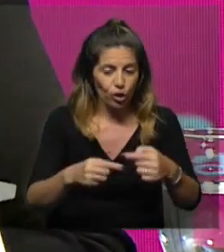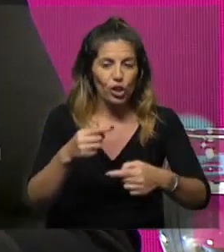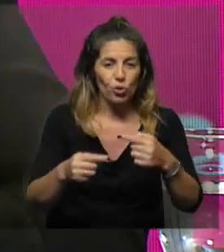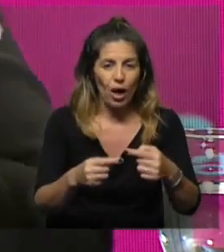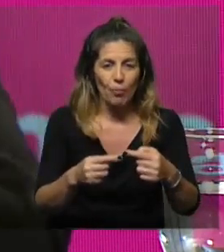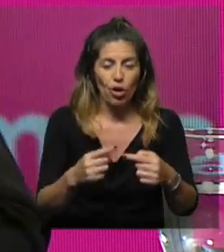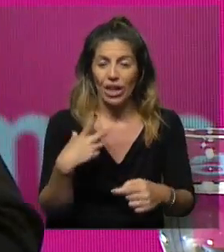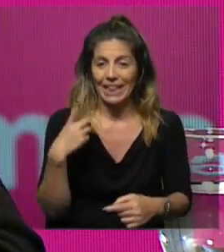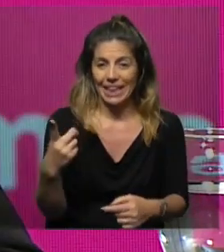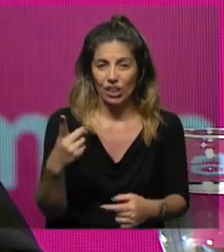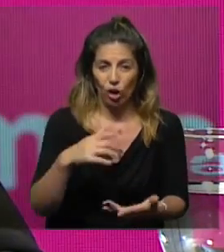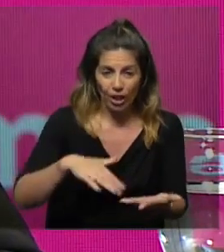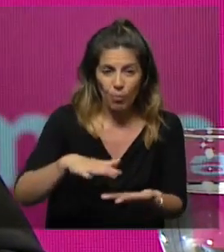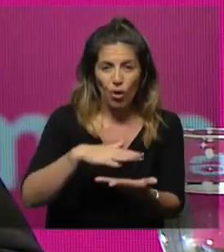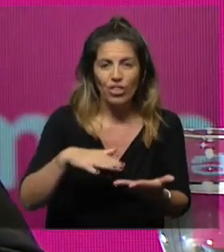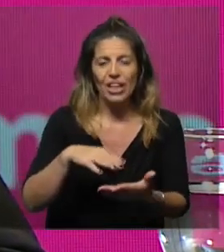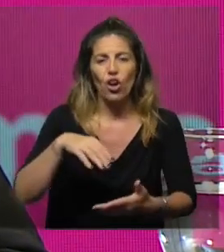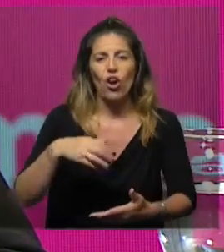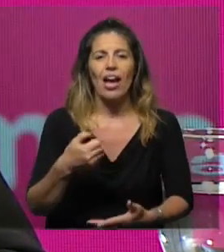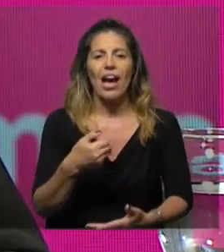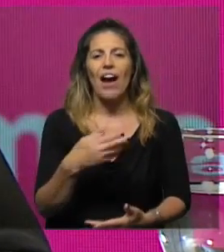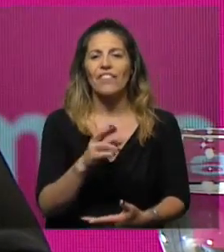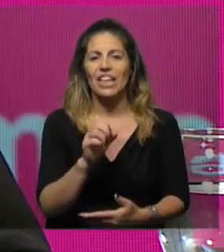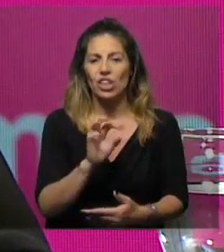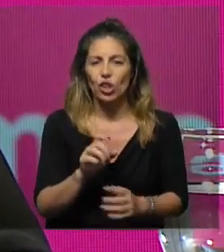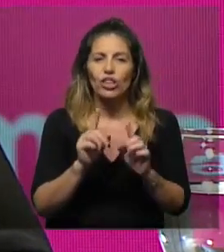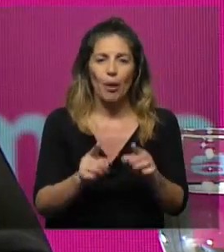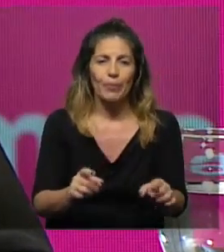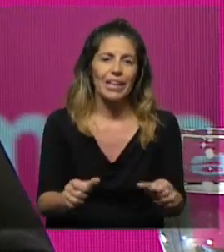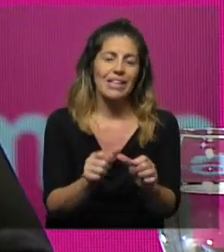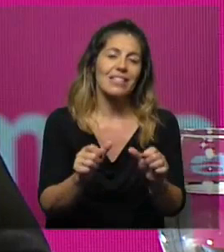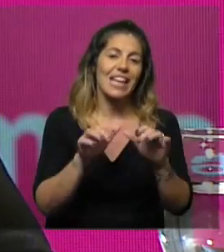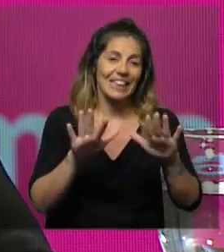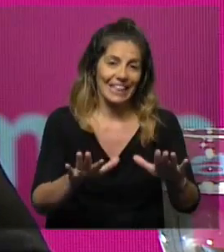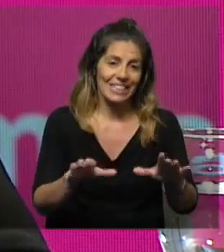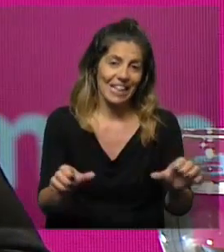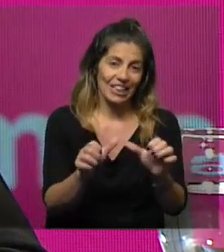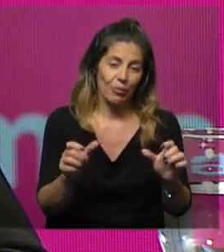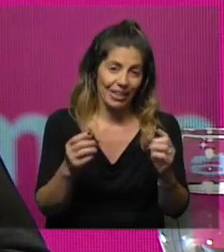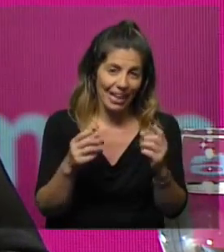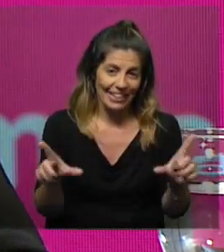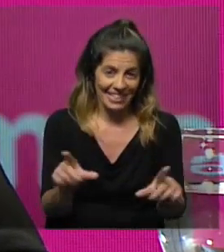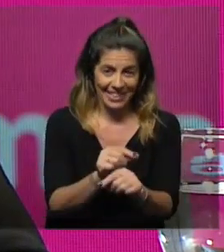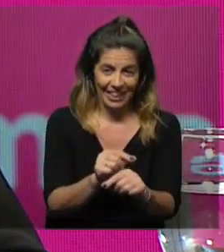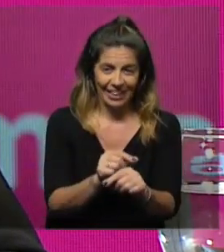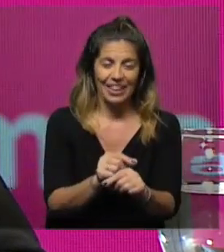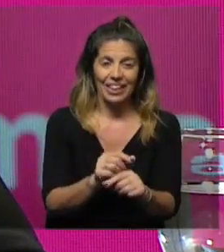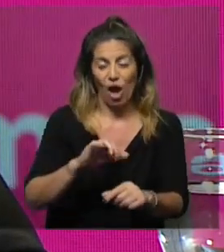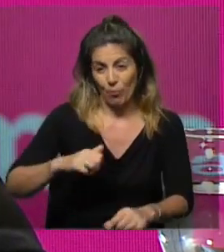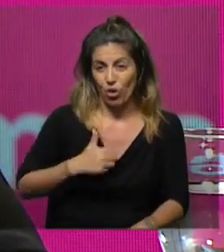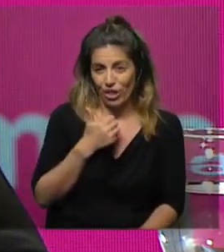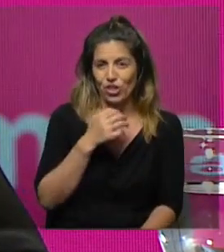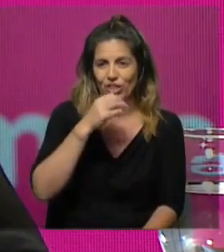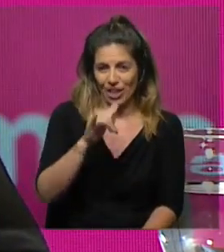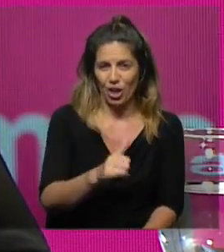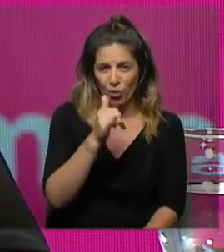del modelo abierto hagamos esto Ellos tienen el 10 también su actividad de cierre que de paso digo este Pero bueno